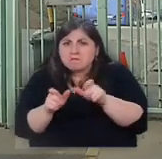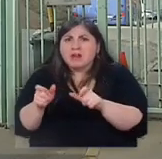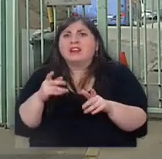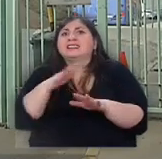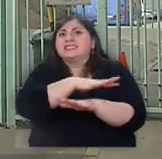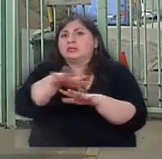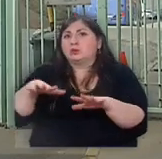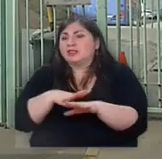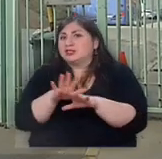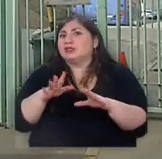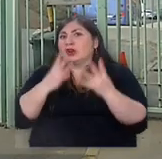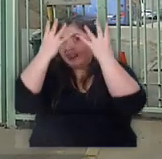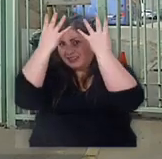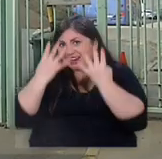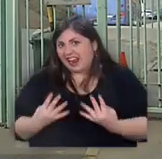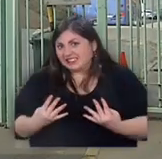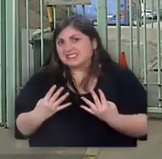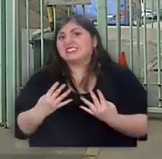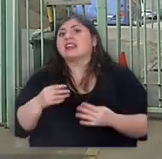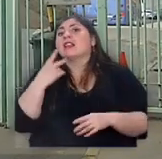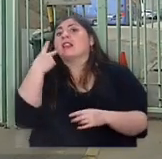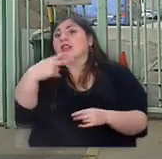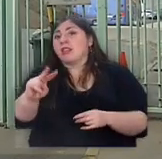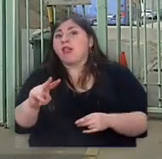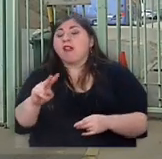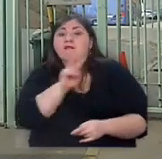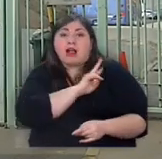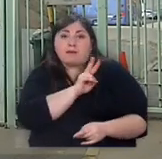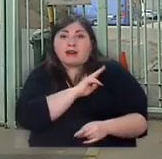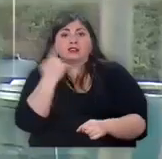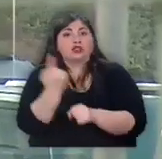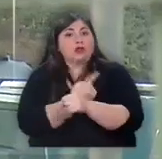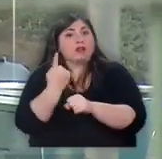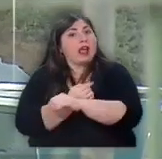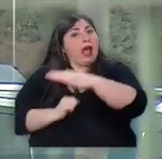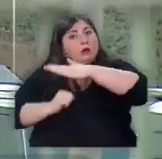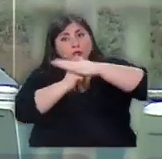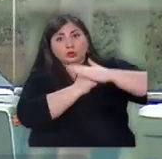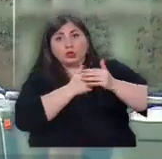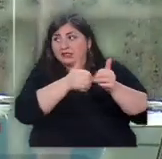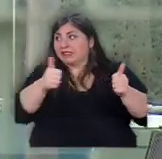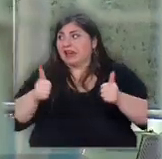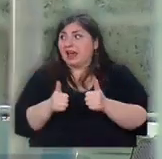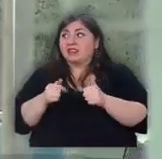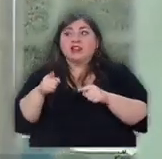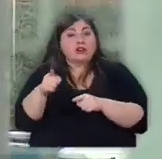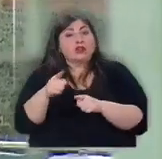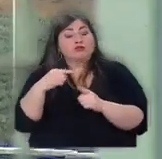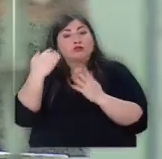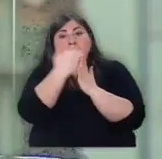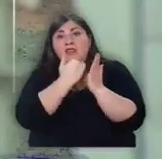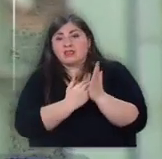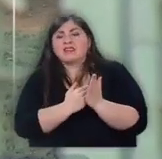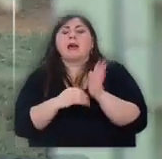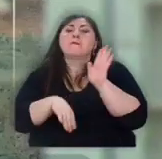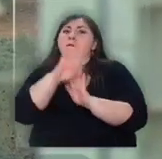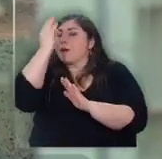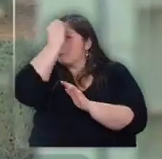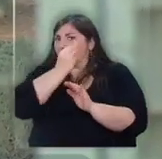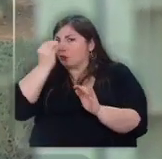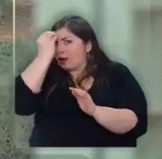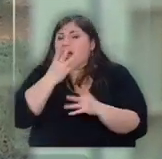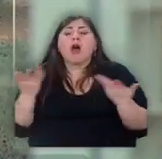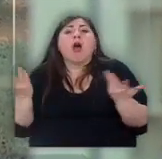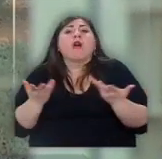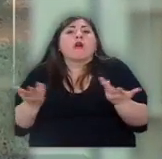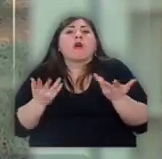el complejo penitenciario de Valparaíso, en donde pudimos conversar con las autoridades con respecto a esta medida, y lo que más preocupaba entonces era